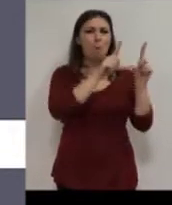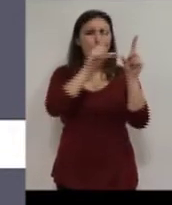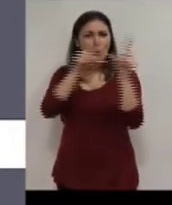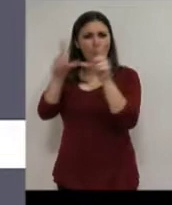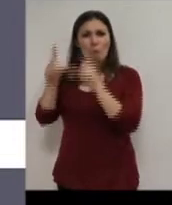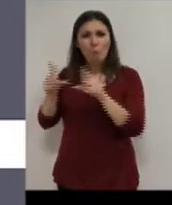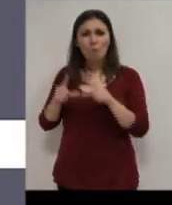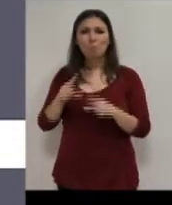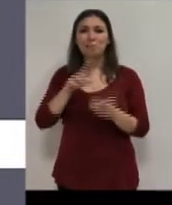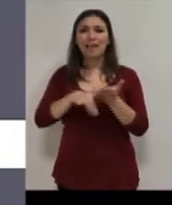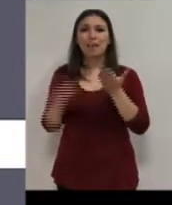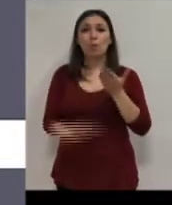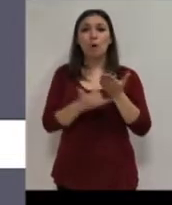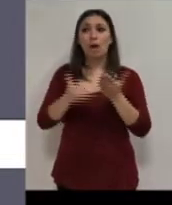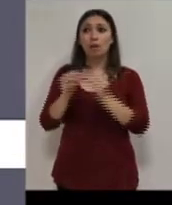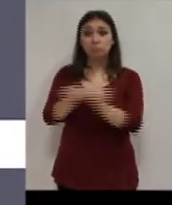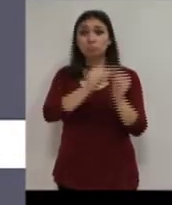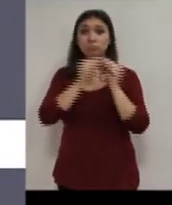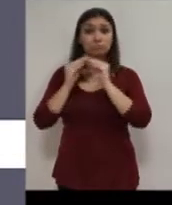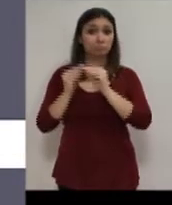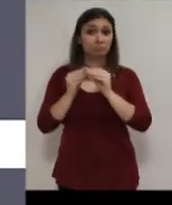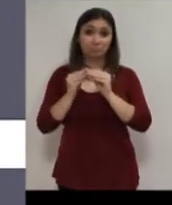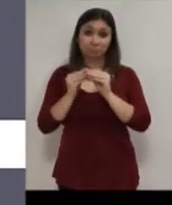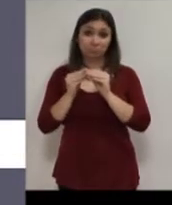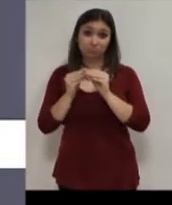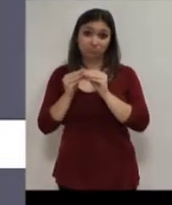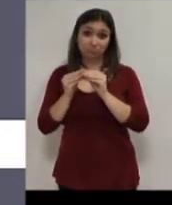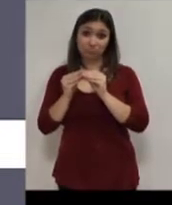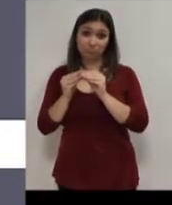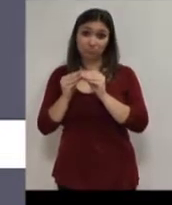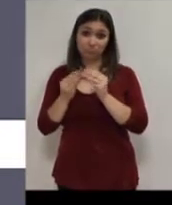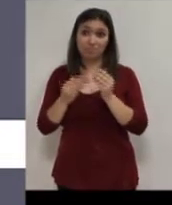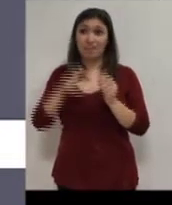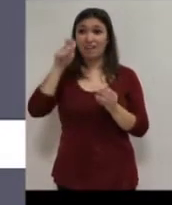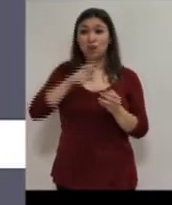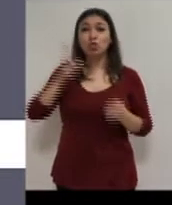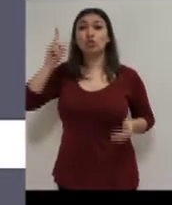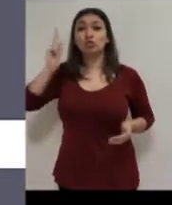efectivamente lo estamos poniendo en todos los sitios, no es un lenguaje universalmente